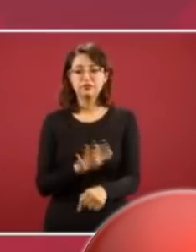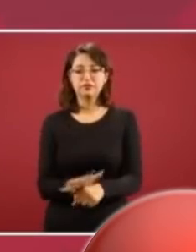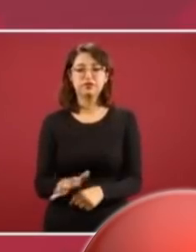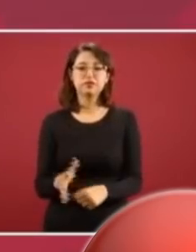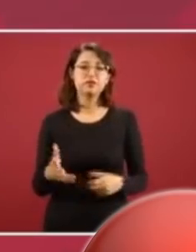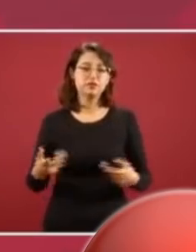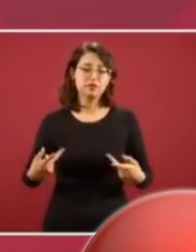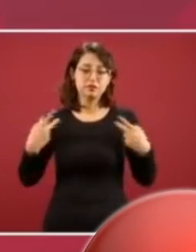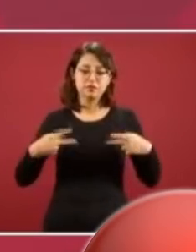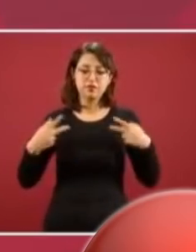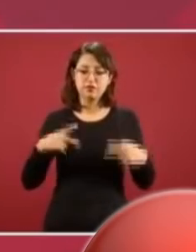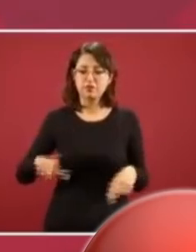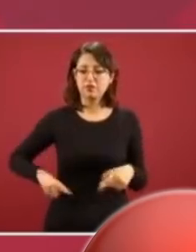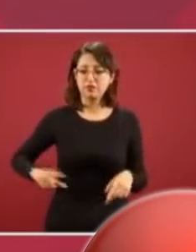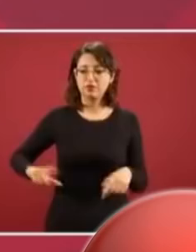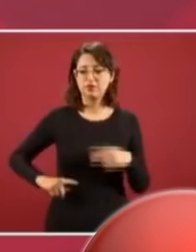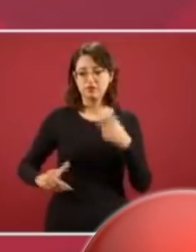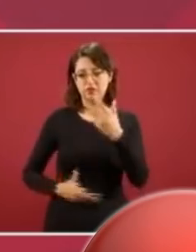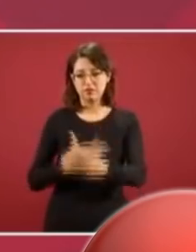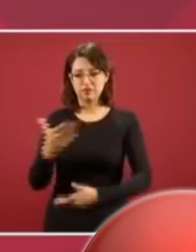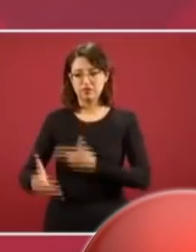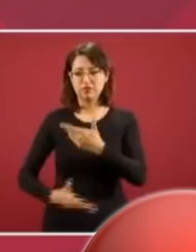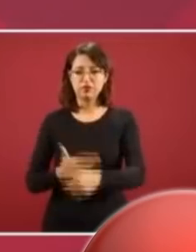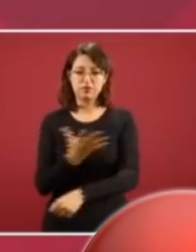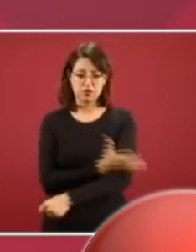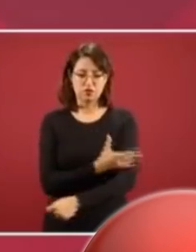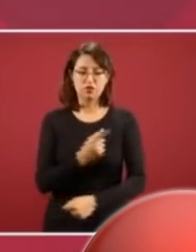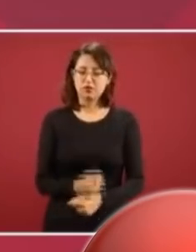los funcionarios, de los servidores públicos.